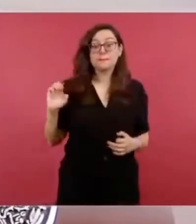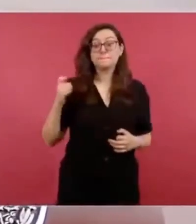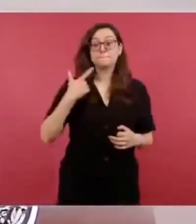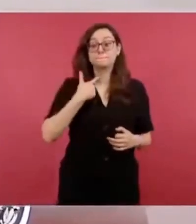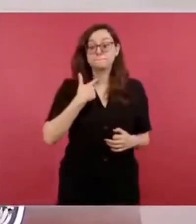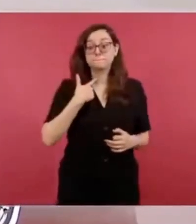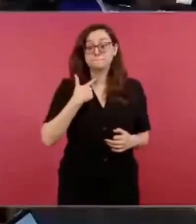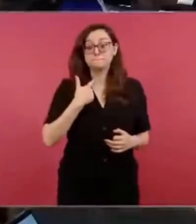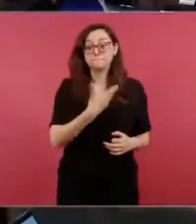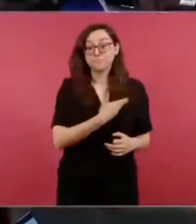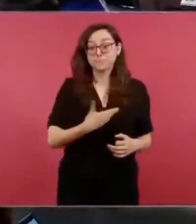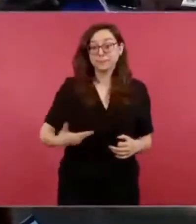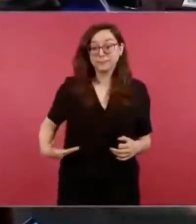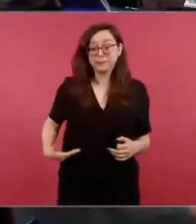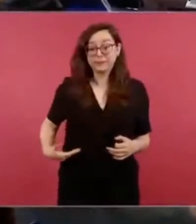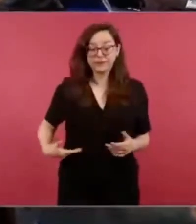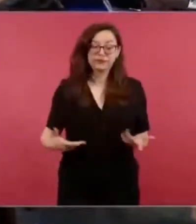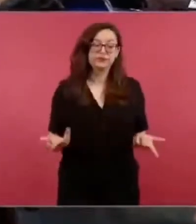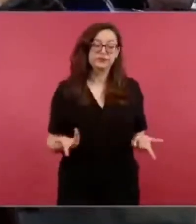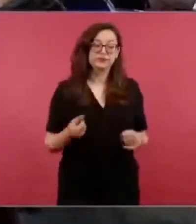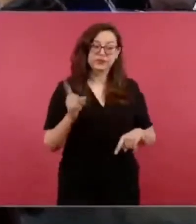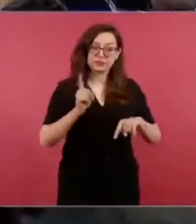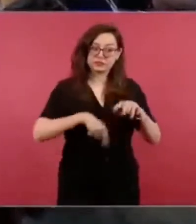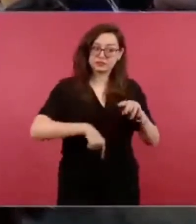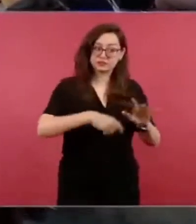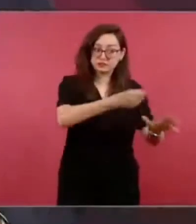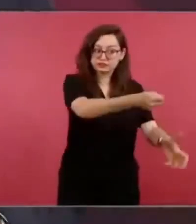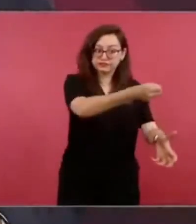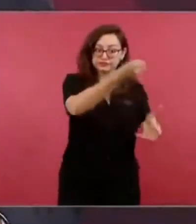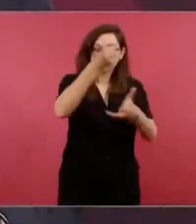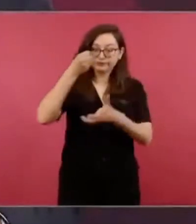Pues ellos están también molestos, ¿no?